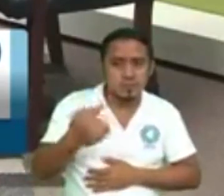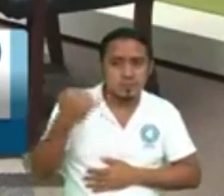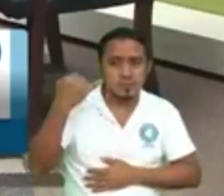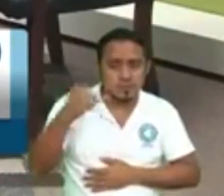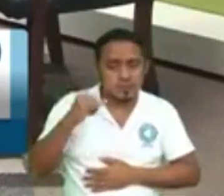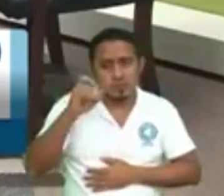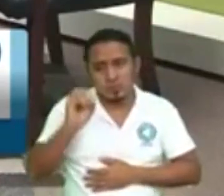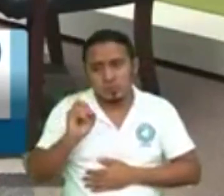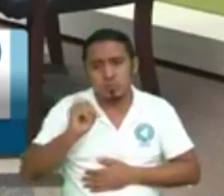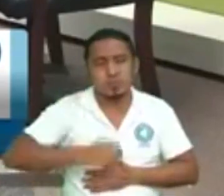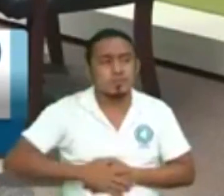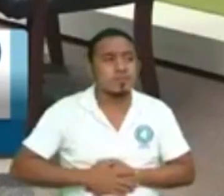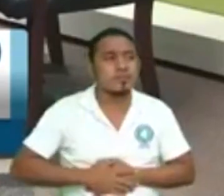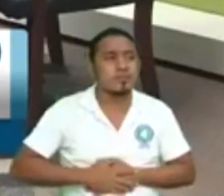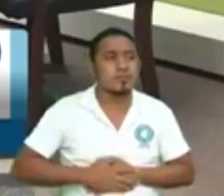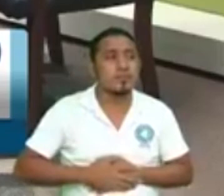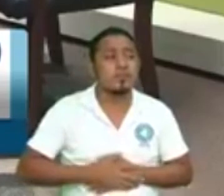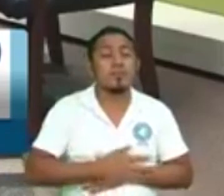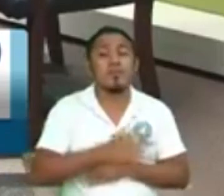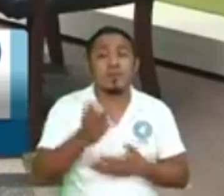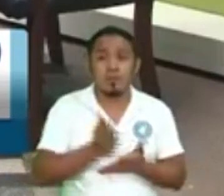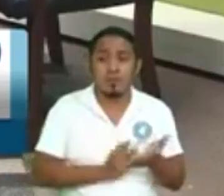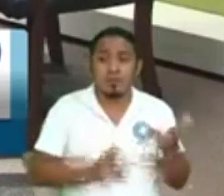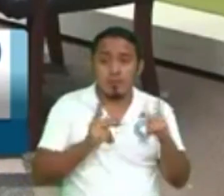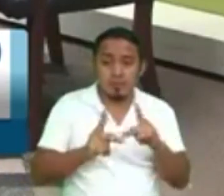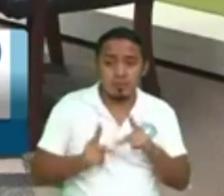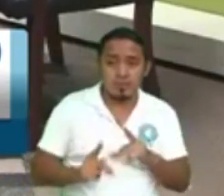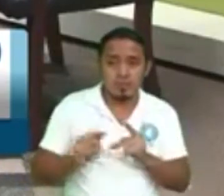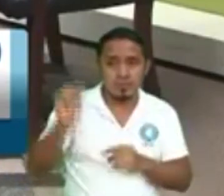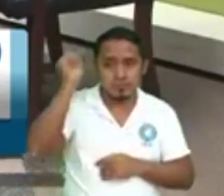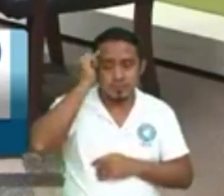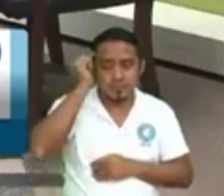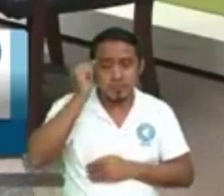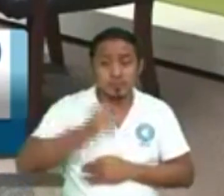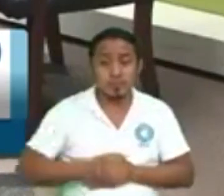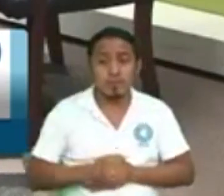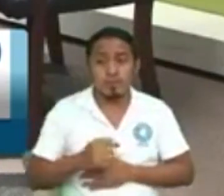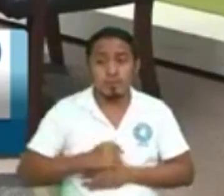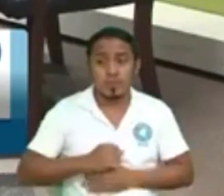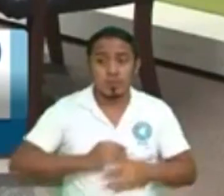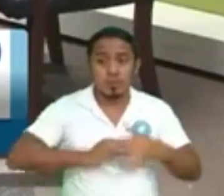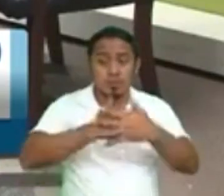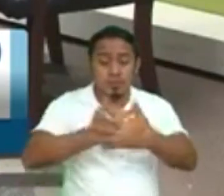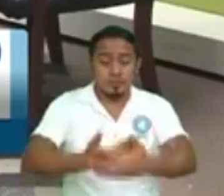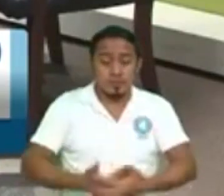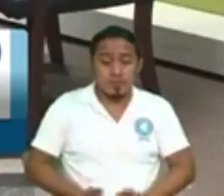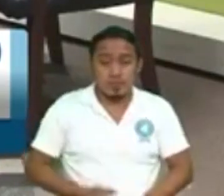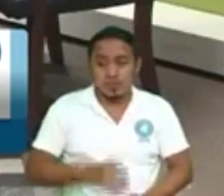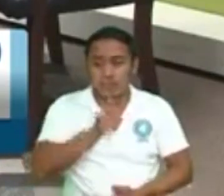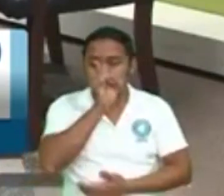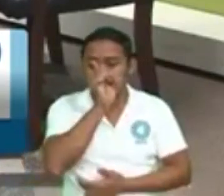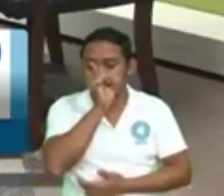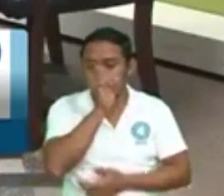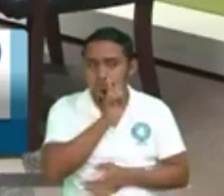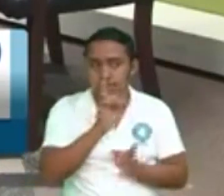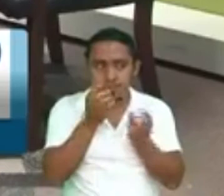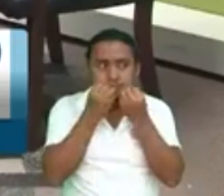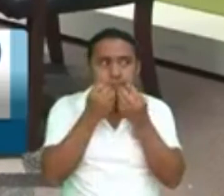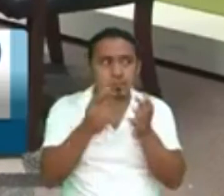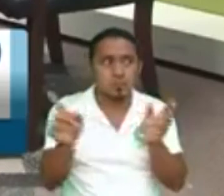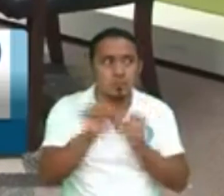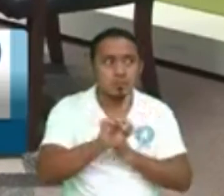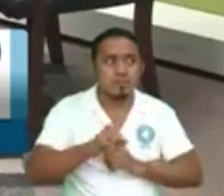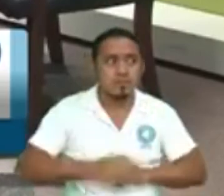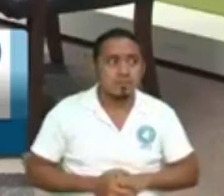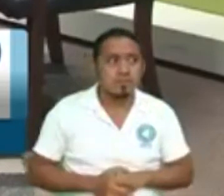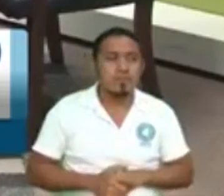haciendo. Porque muchas pacientes, por el estigma social que implica tomar cuando estoy embarazada, lo niegan. Entonces, si la paciente realmente no lo